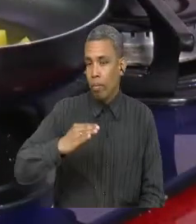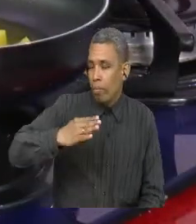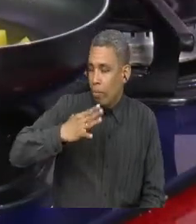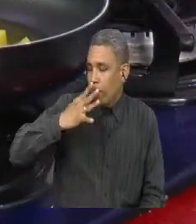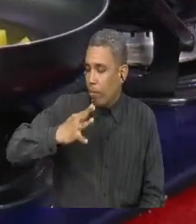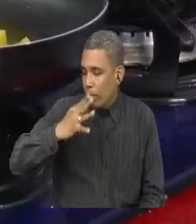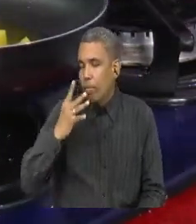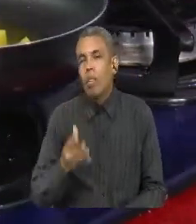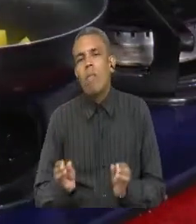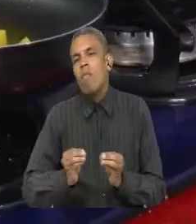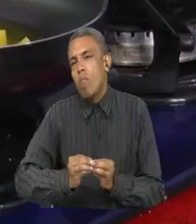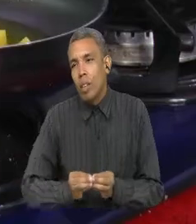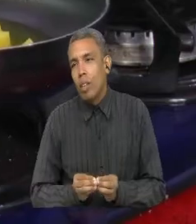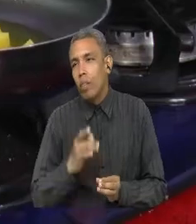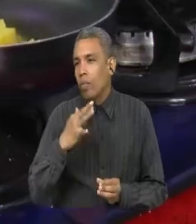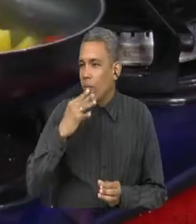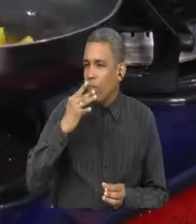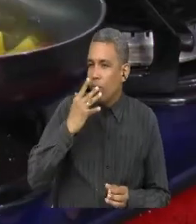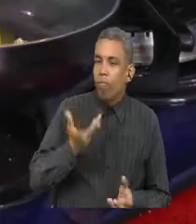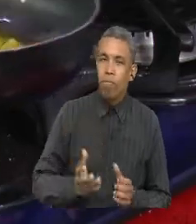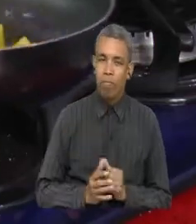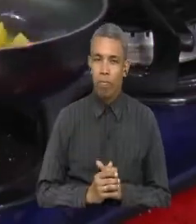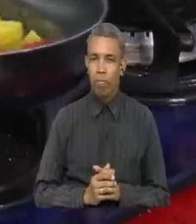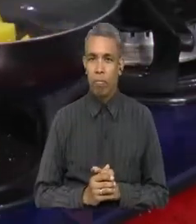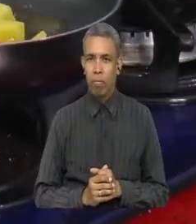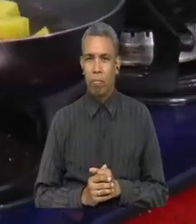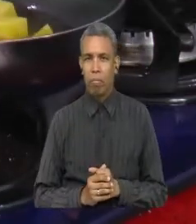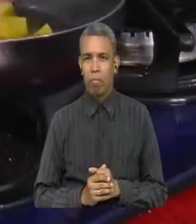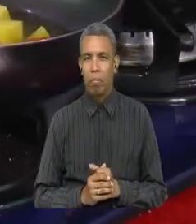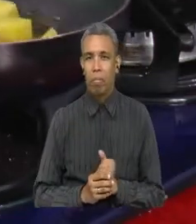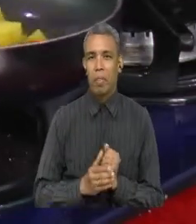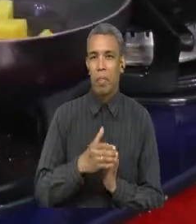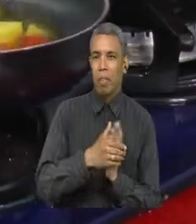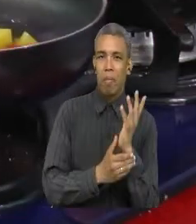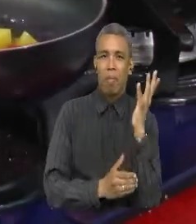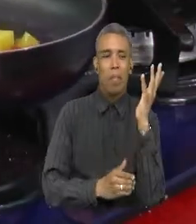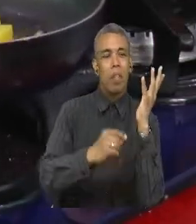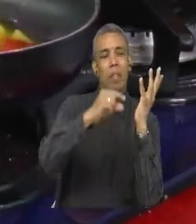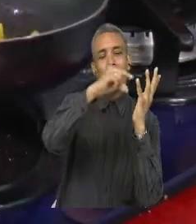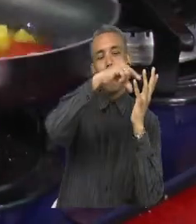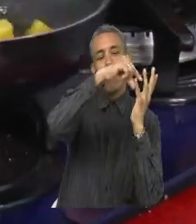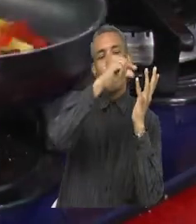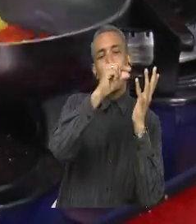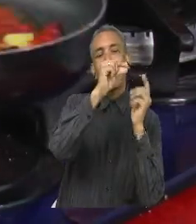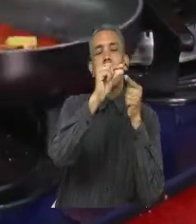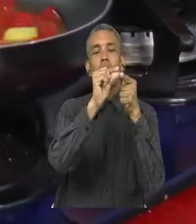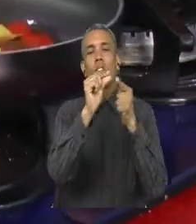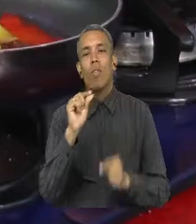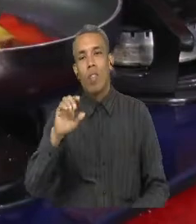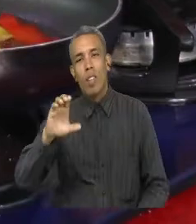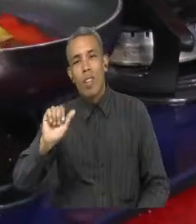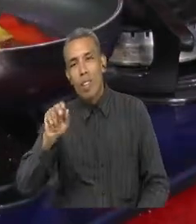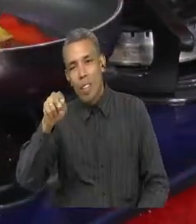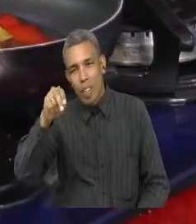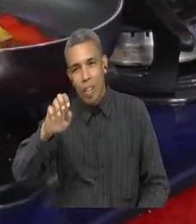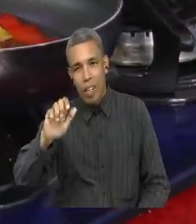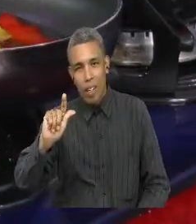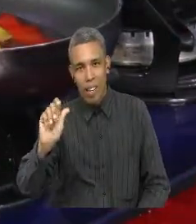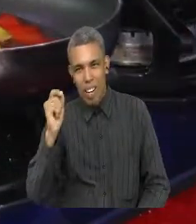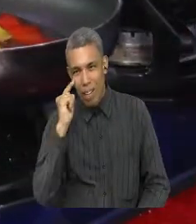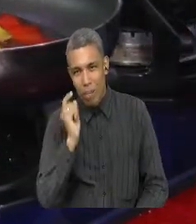adicionamos una hojita, una ramita de canela. De canela. Para darle más saborcito, ahí va, ¿verdad? Reduciendo,